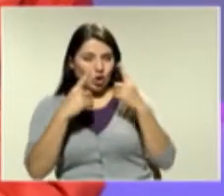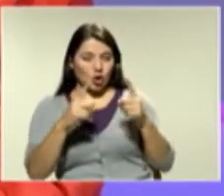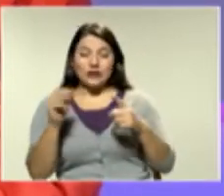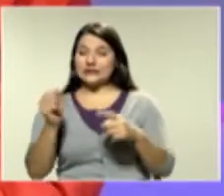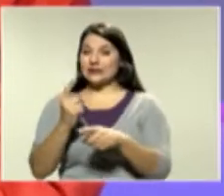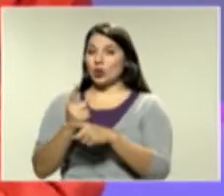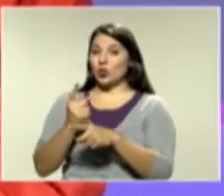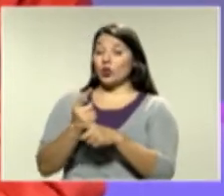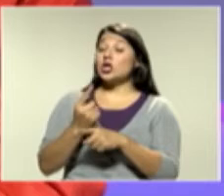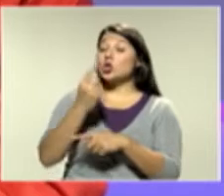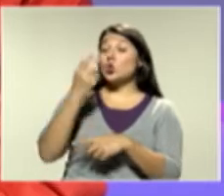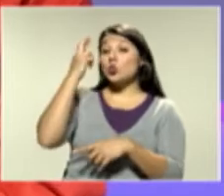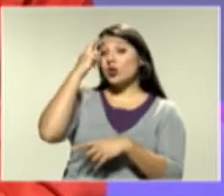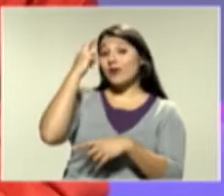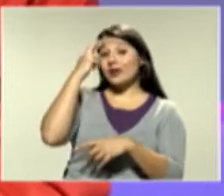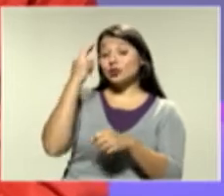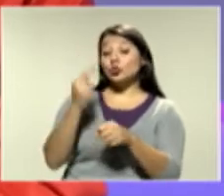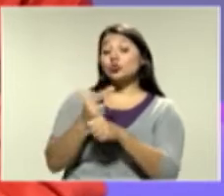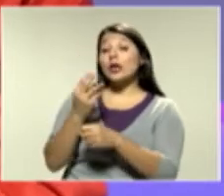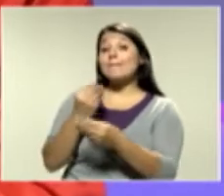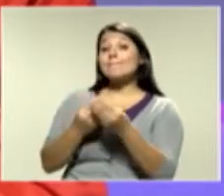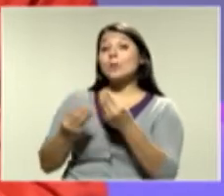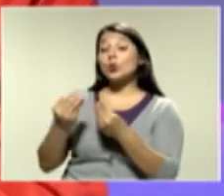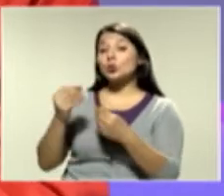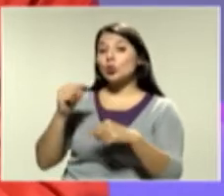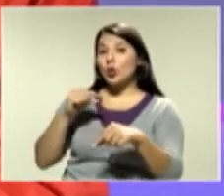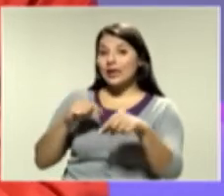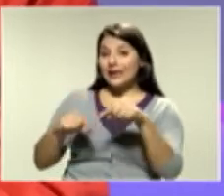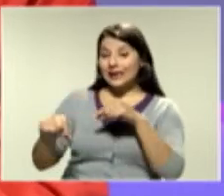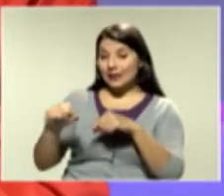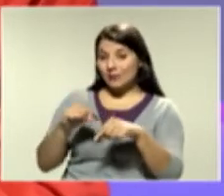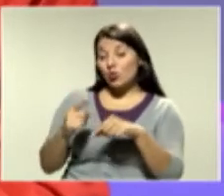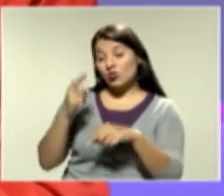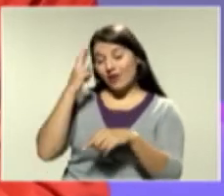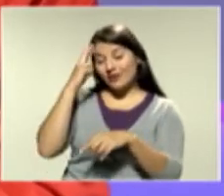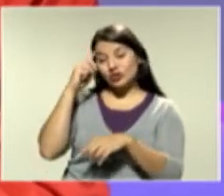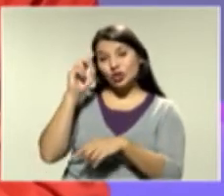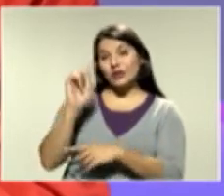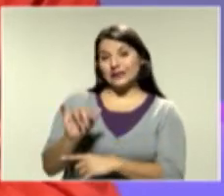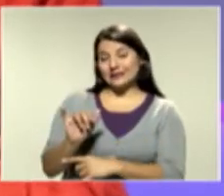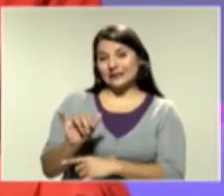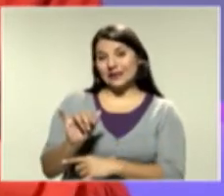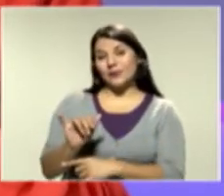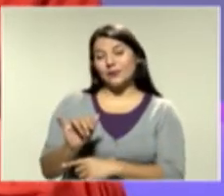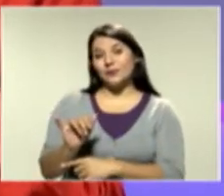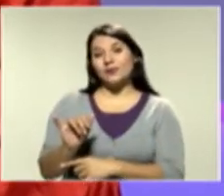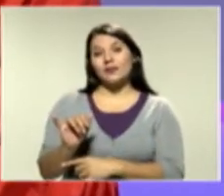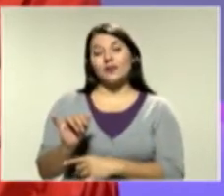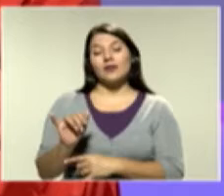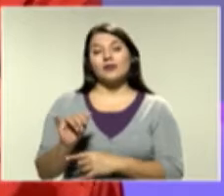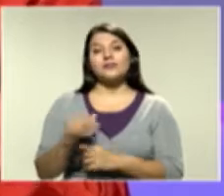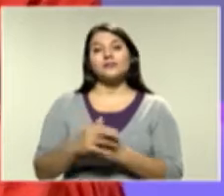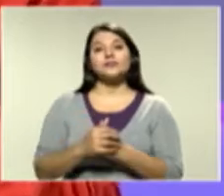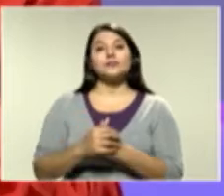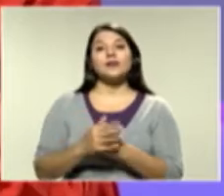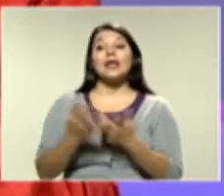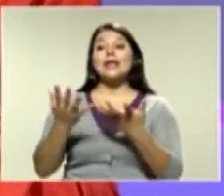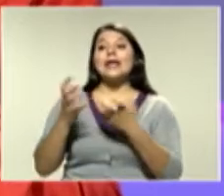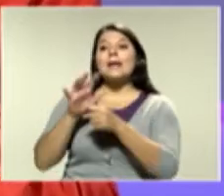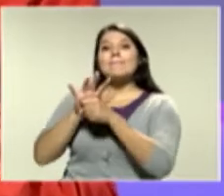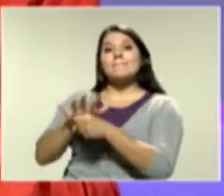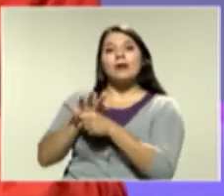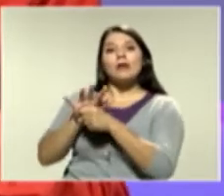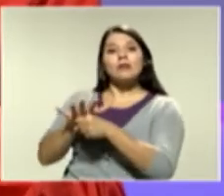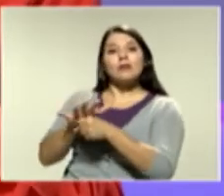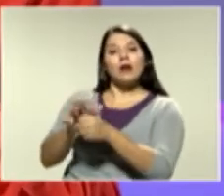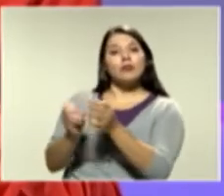los productos de aplicar plaguicidas y fertilizantes es esta misma, ¿no? O sea, presionar a la